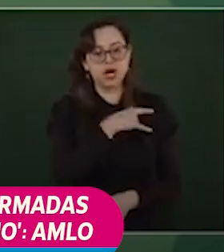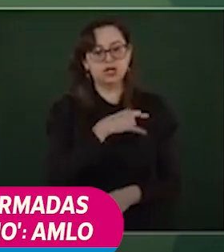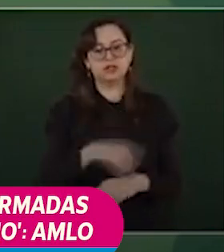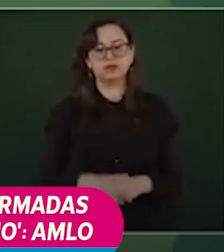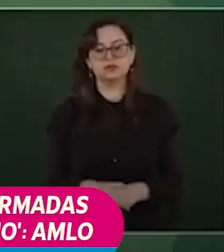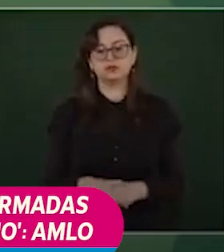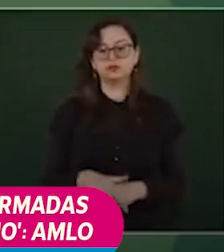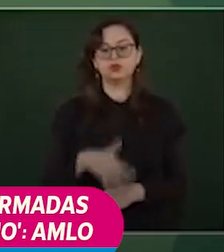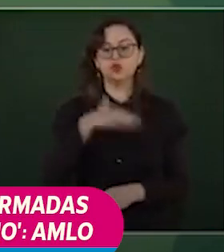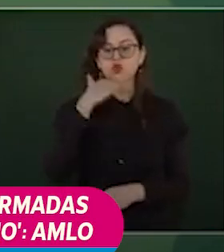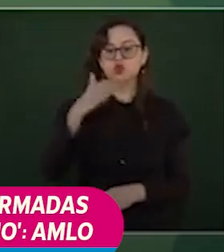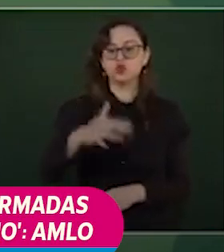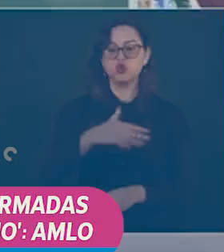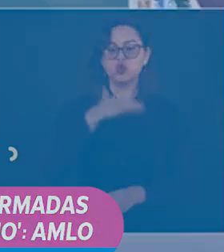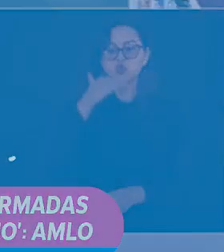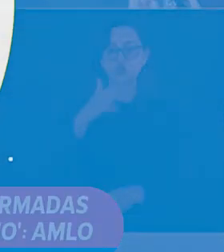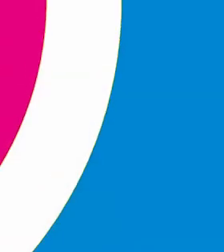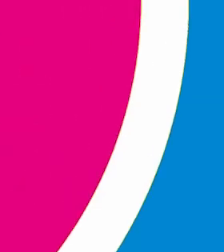y corrupto